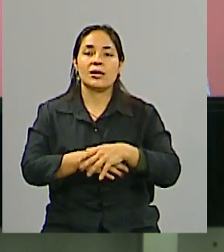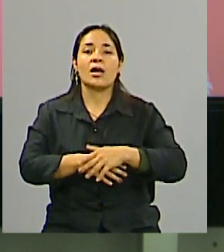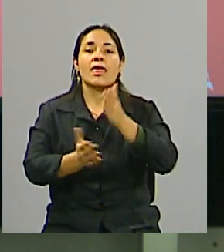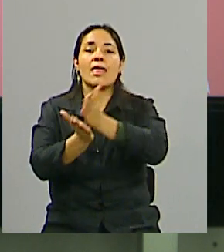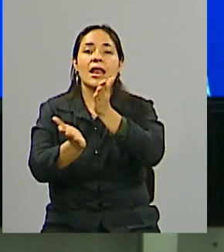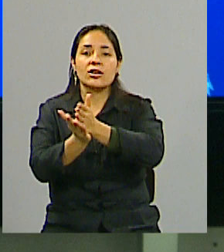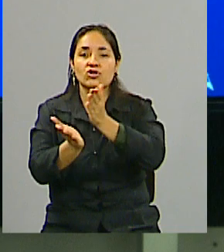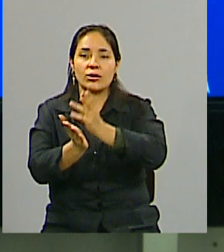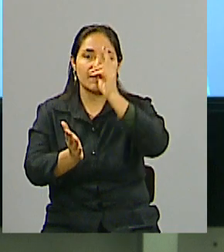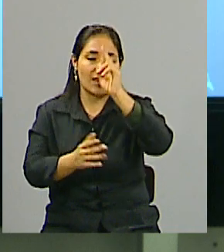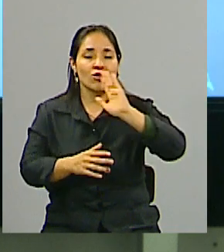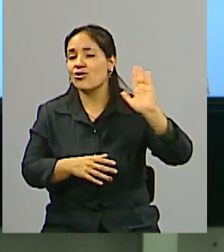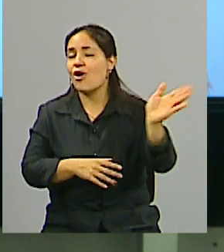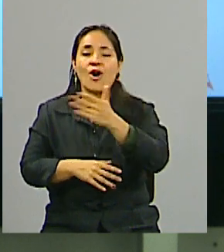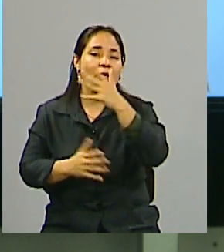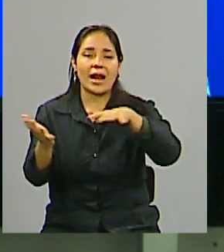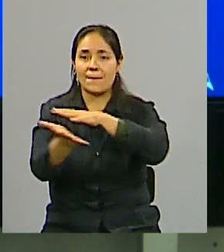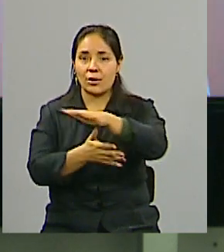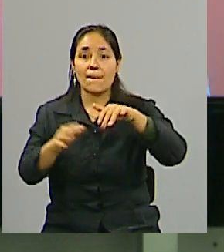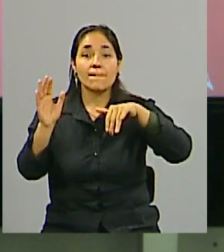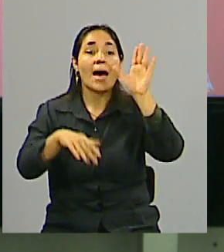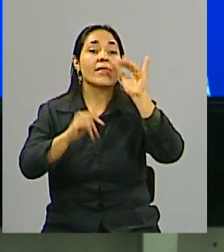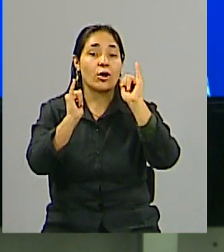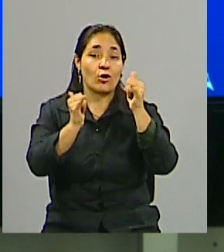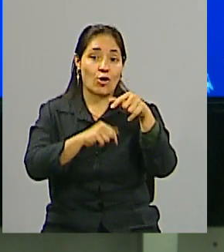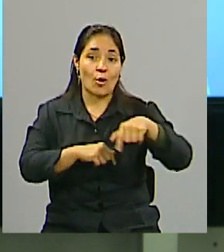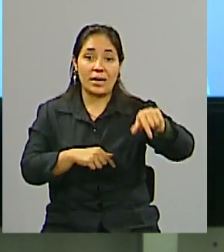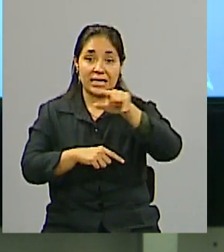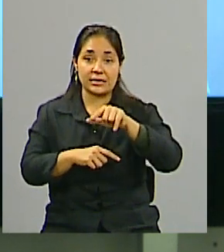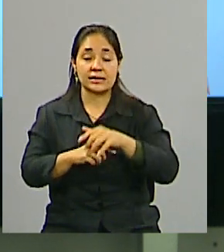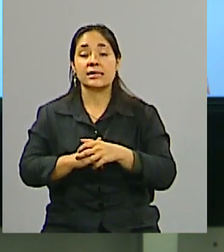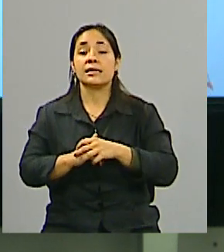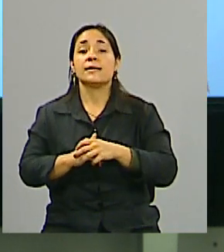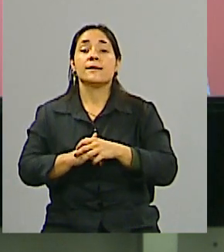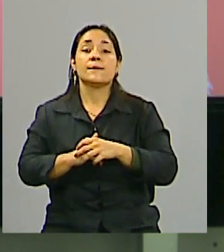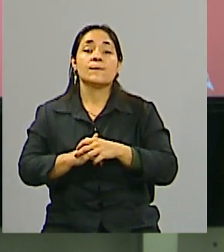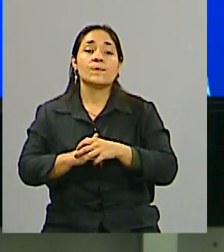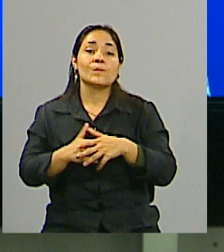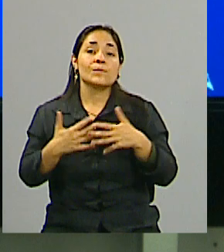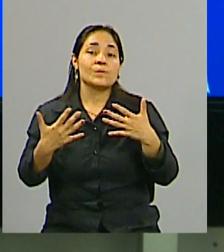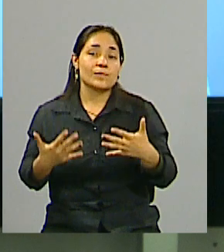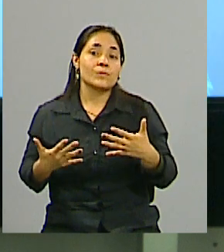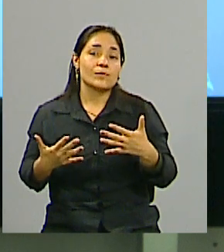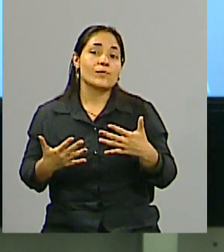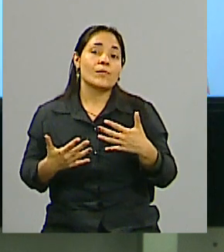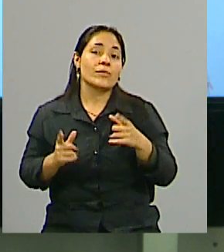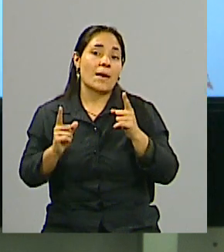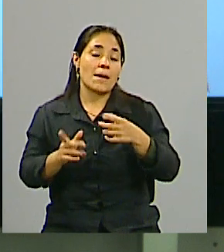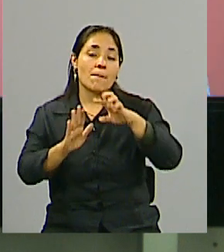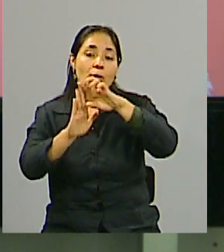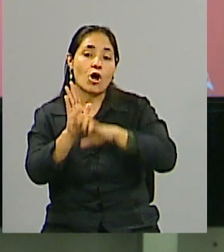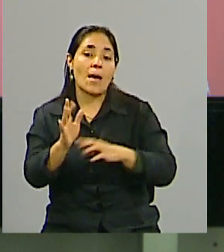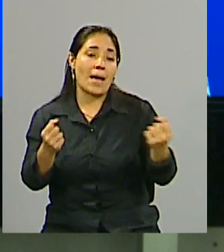sobre todo de toda la población, pero sobre todo los jóvenes. Y bueno, y tendríamos que hacer un gran programa de